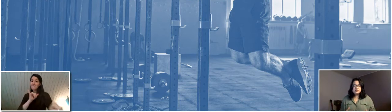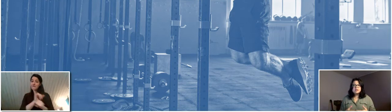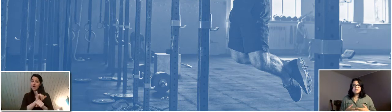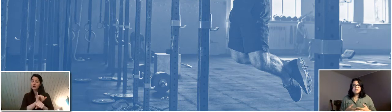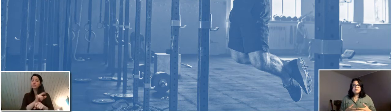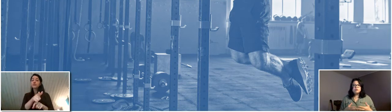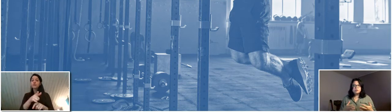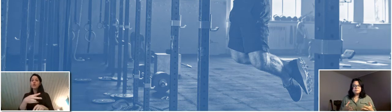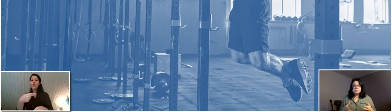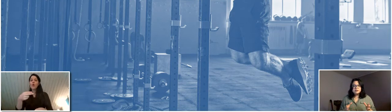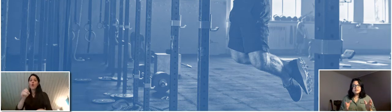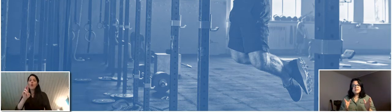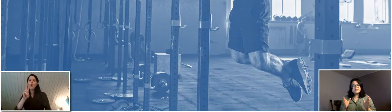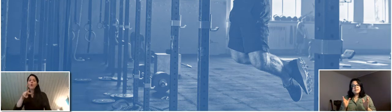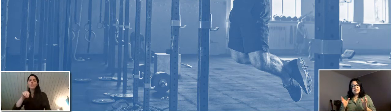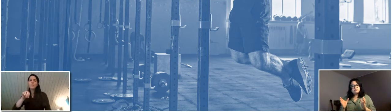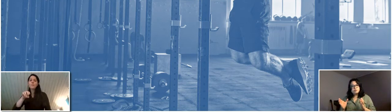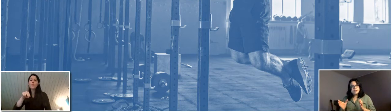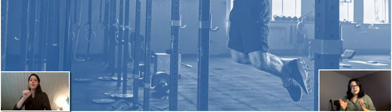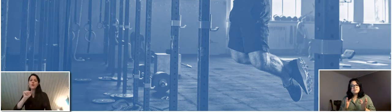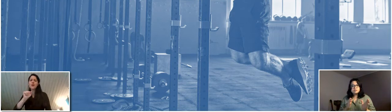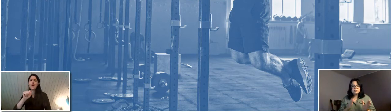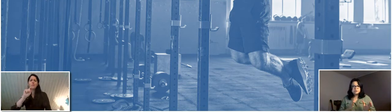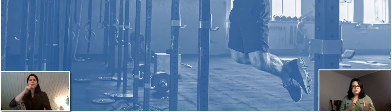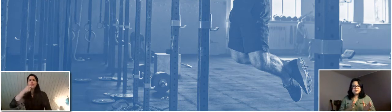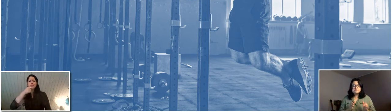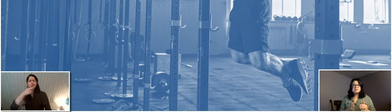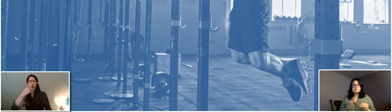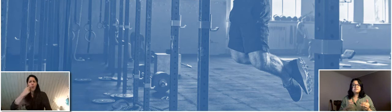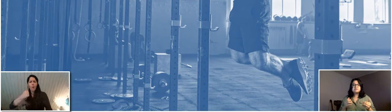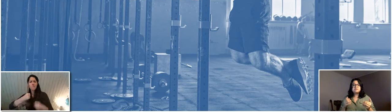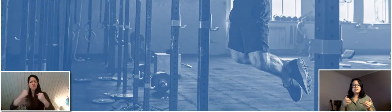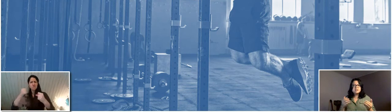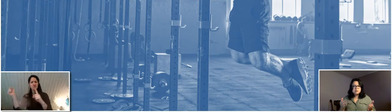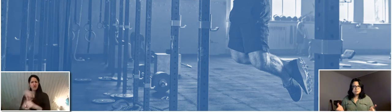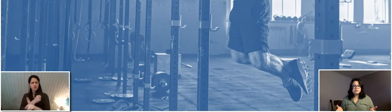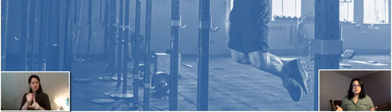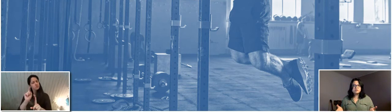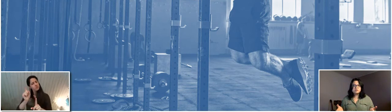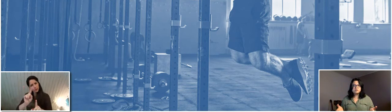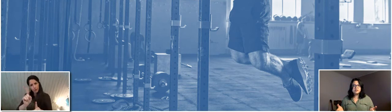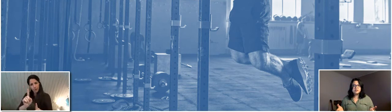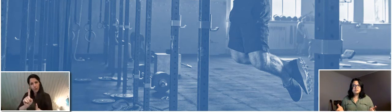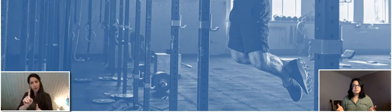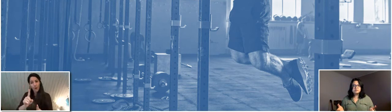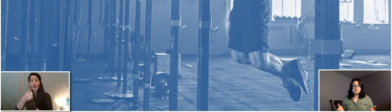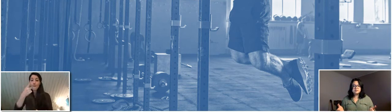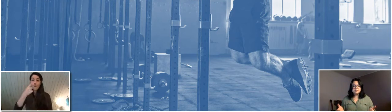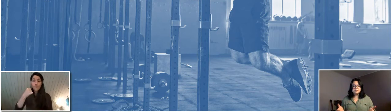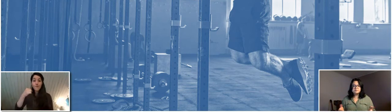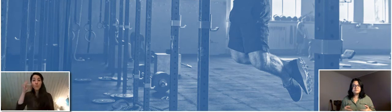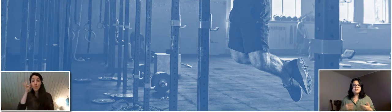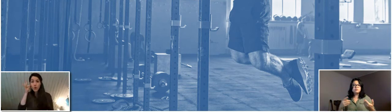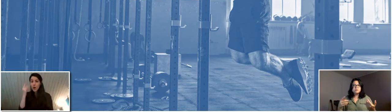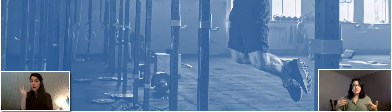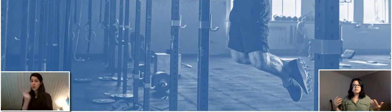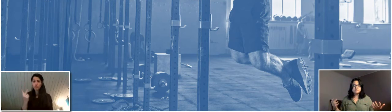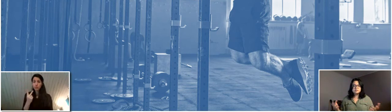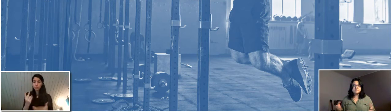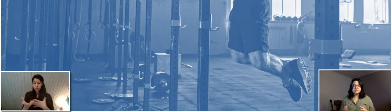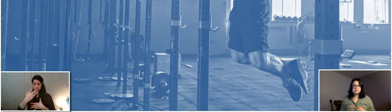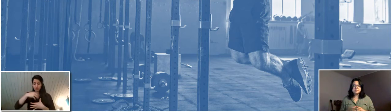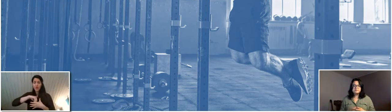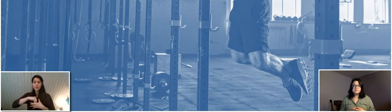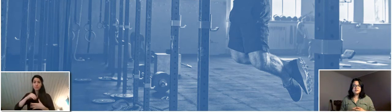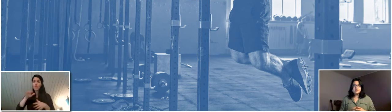y no. Las mujeres y los hombres tenemos testosterona en nuestra sangre, circulando en